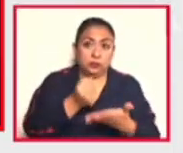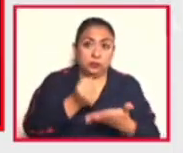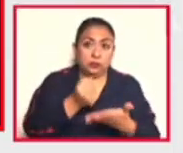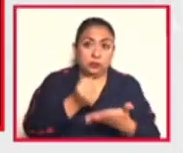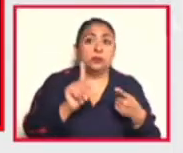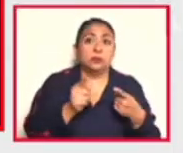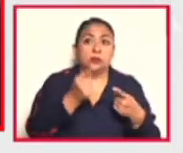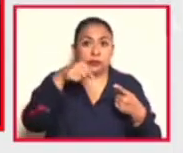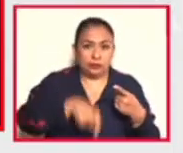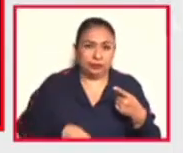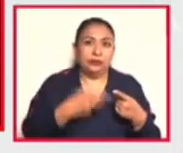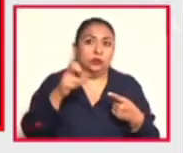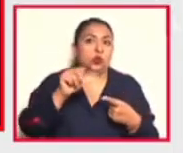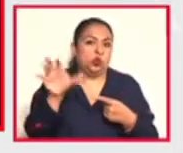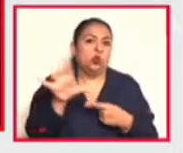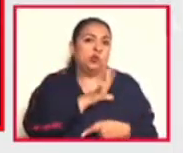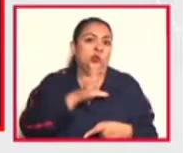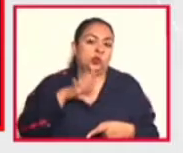gran candidata.